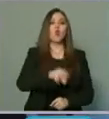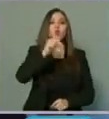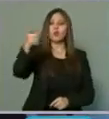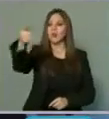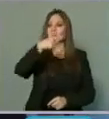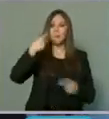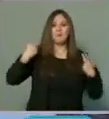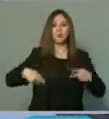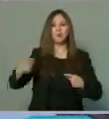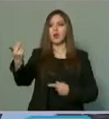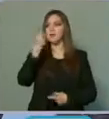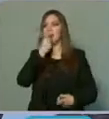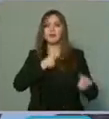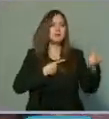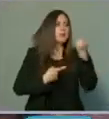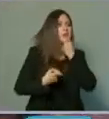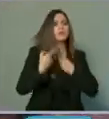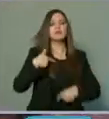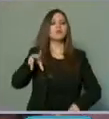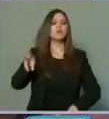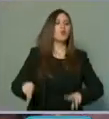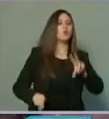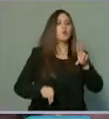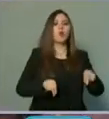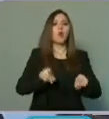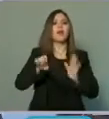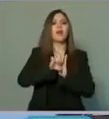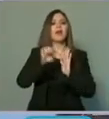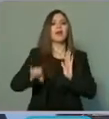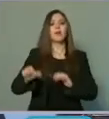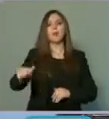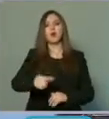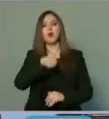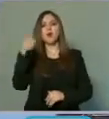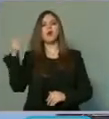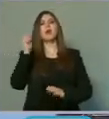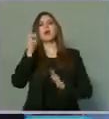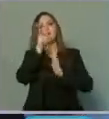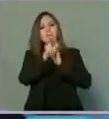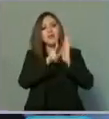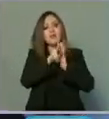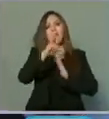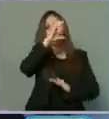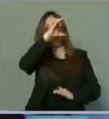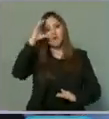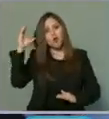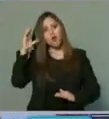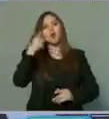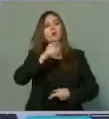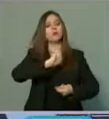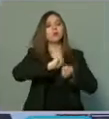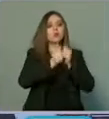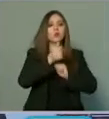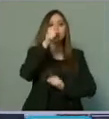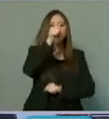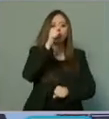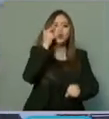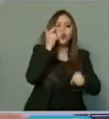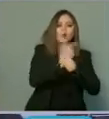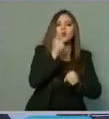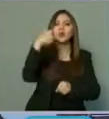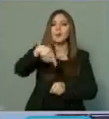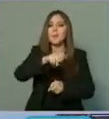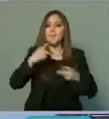la retroalimentación que le dan, incluso en una técnica que utilizo que se llama video y foto retroalimentación, le mostramos a la persona en un